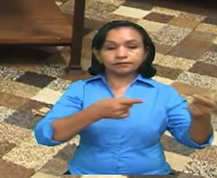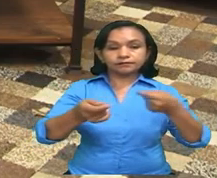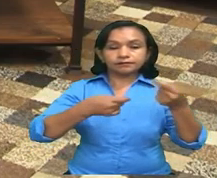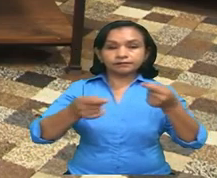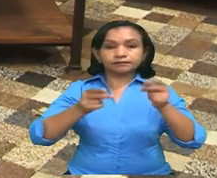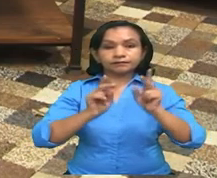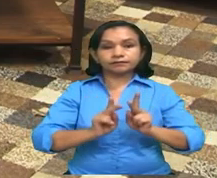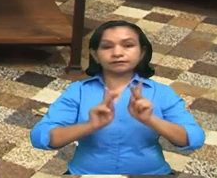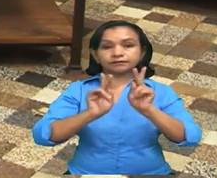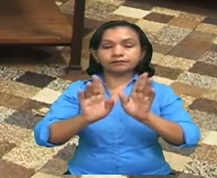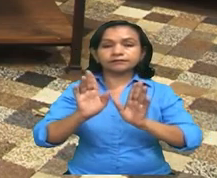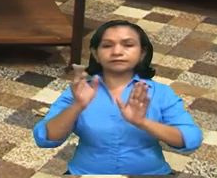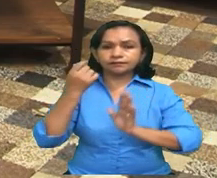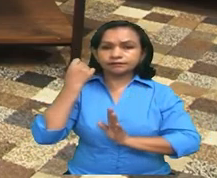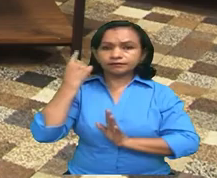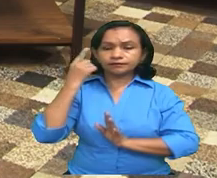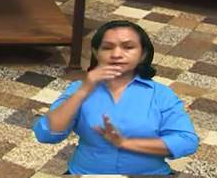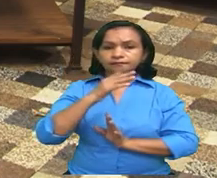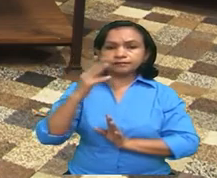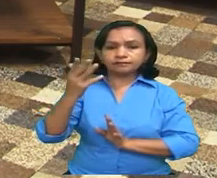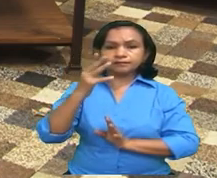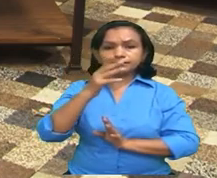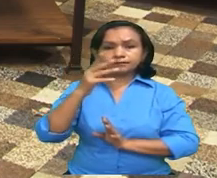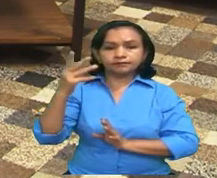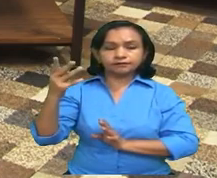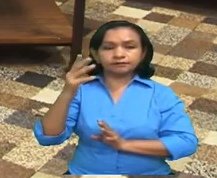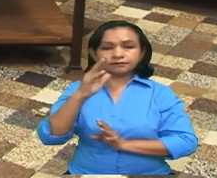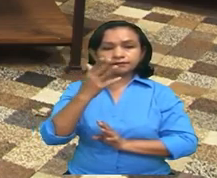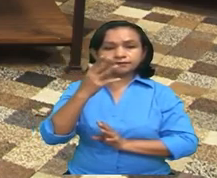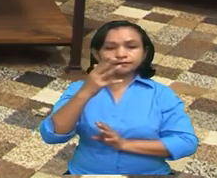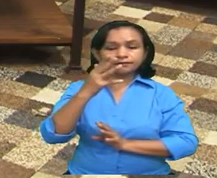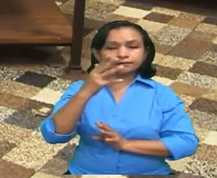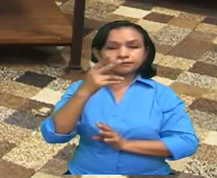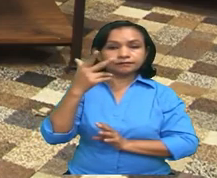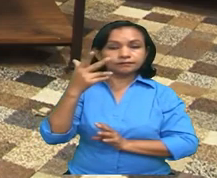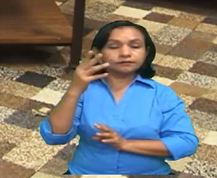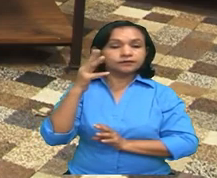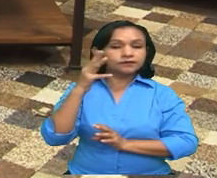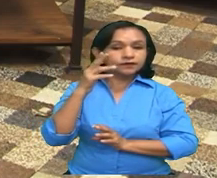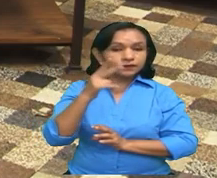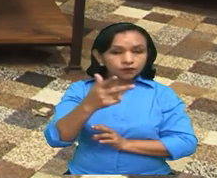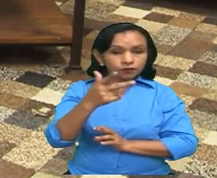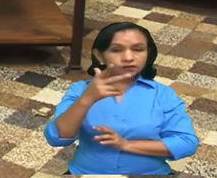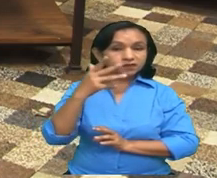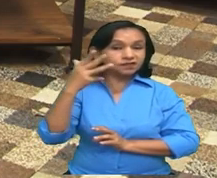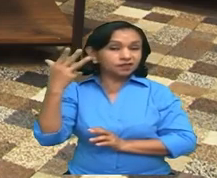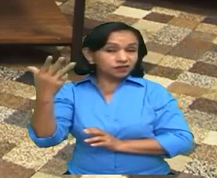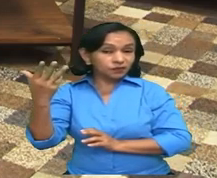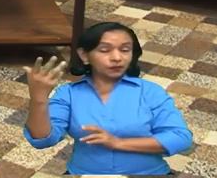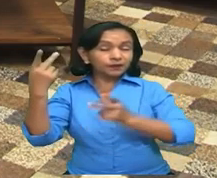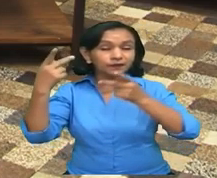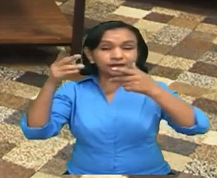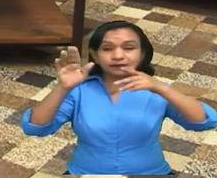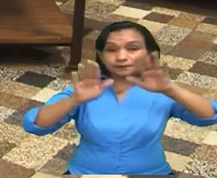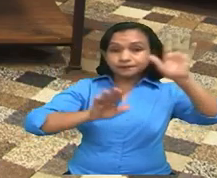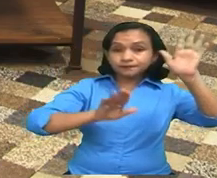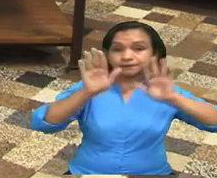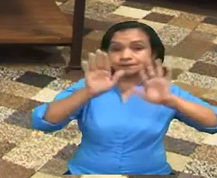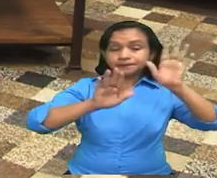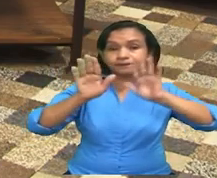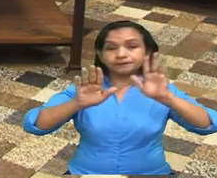de distintos países de América, Europa, Asia, para conocer la oferta